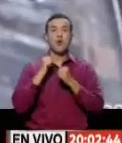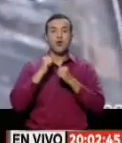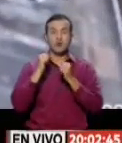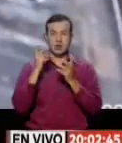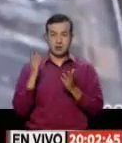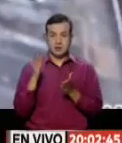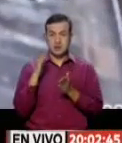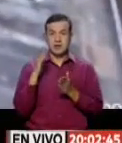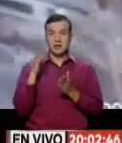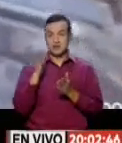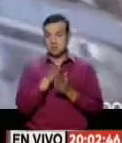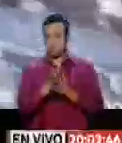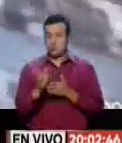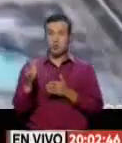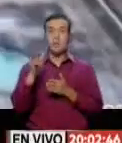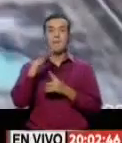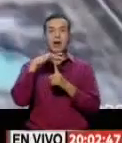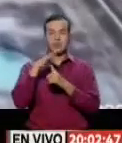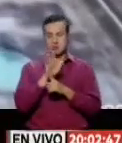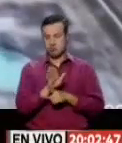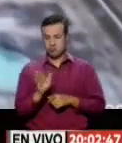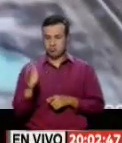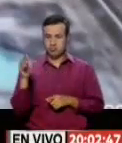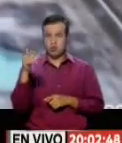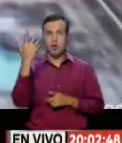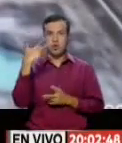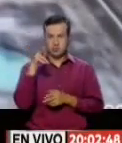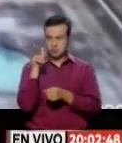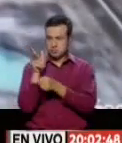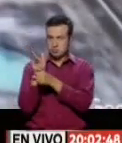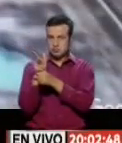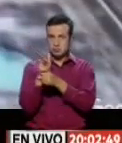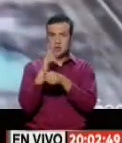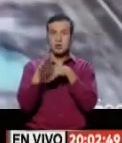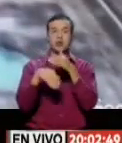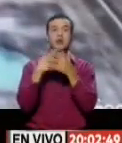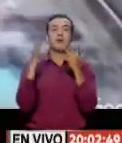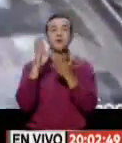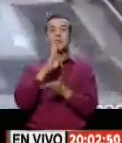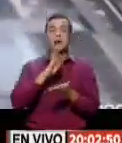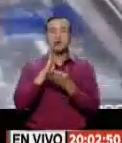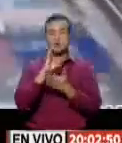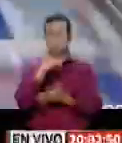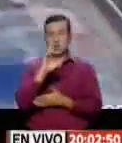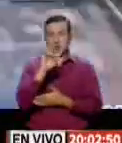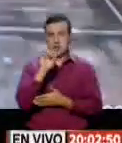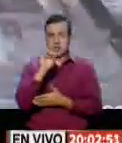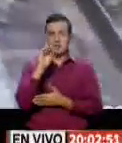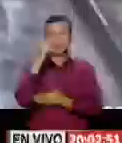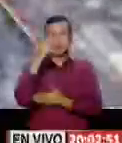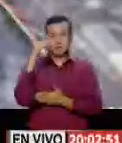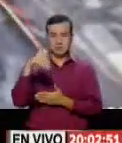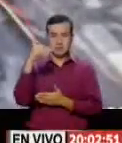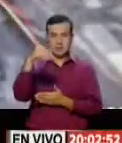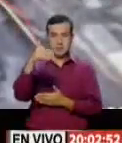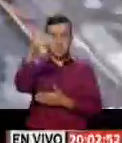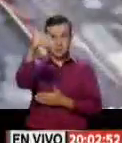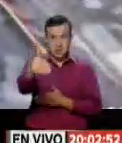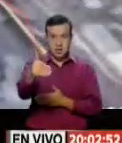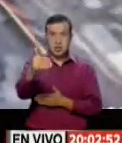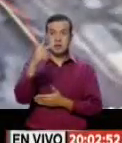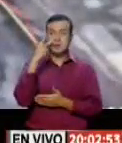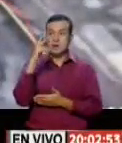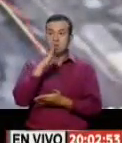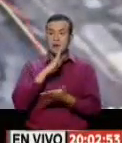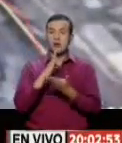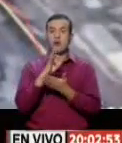La Nissan bordeó el Parque Tunal y se grabó nuevamente varias cuadras después en el barrio El Carmen. Tres cuadras después fue registrado en el